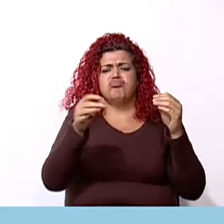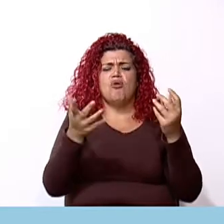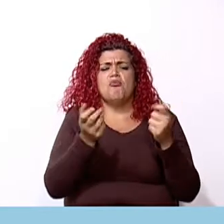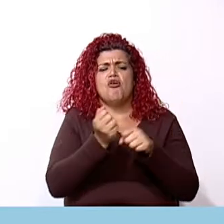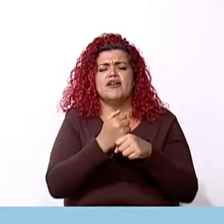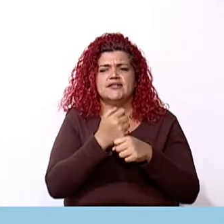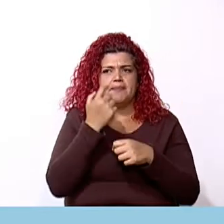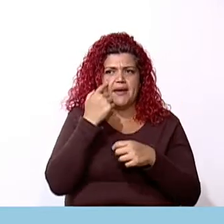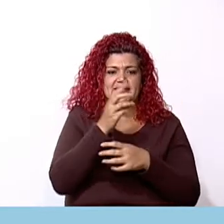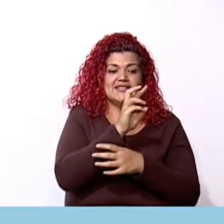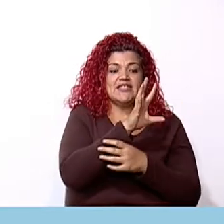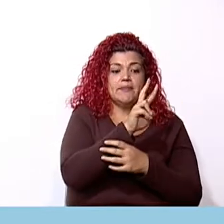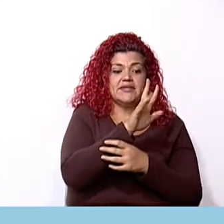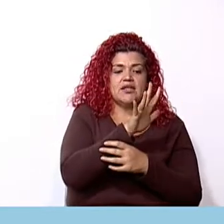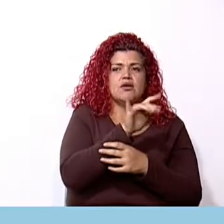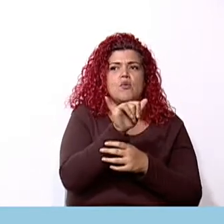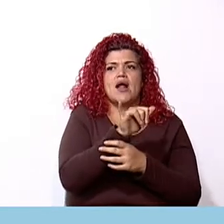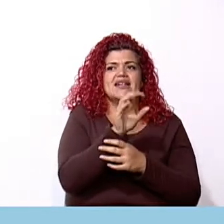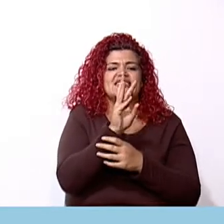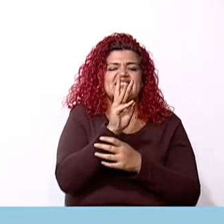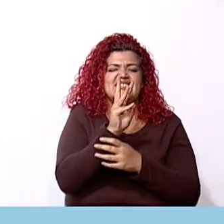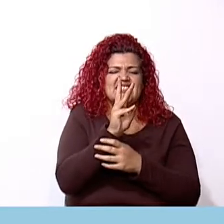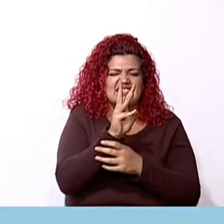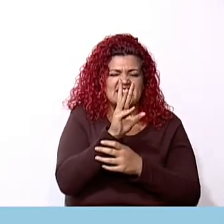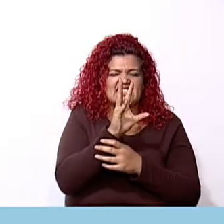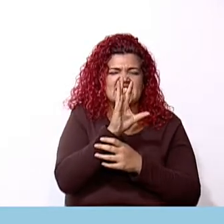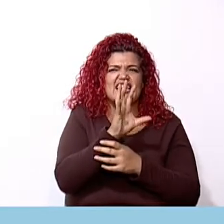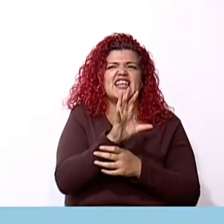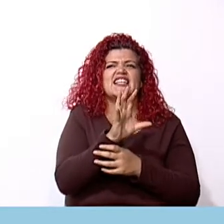forma. Tenemos